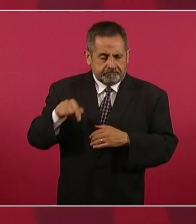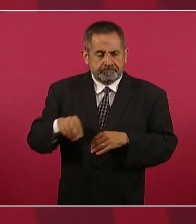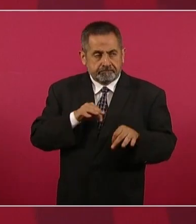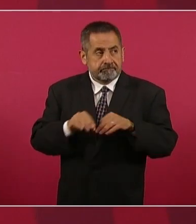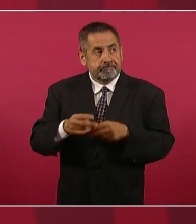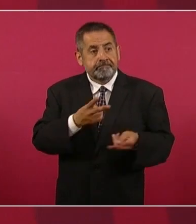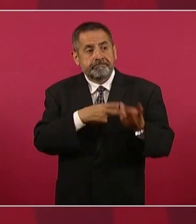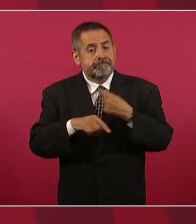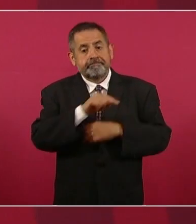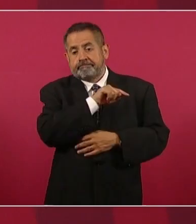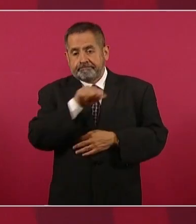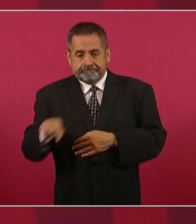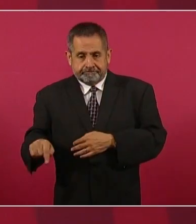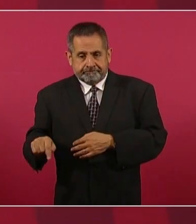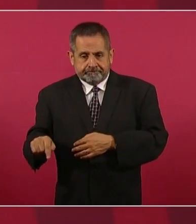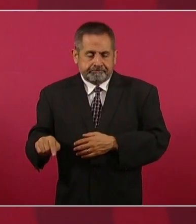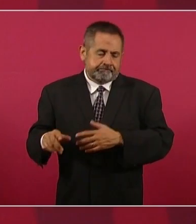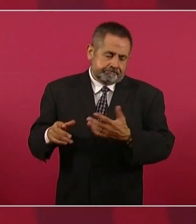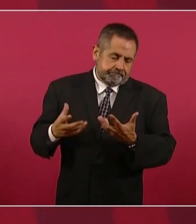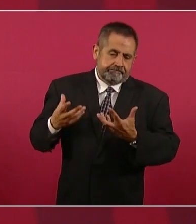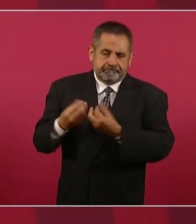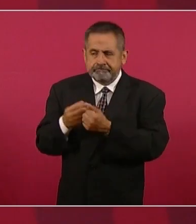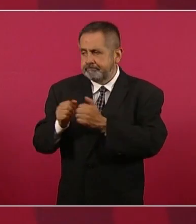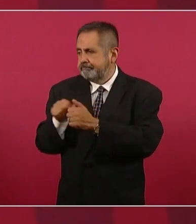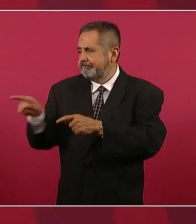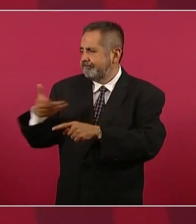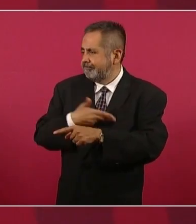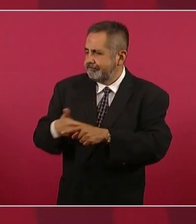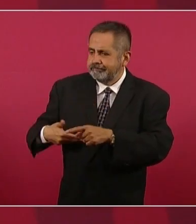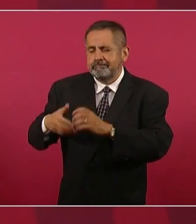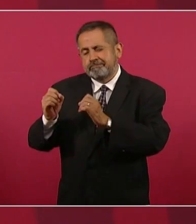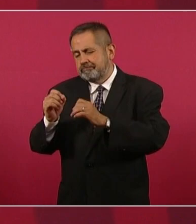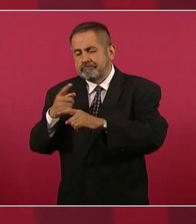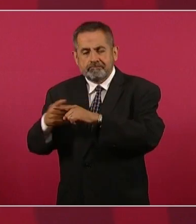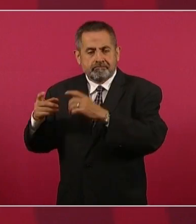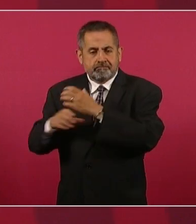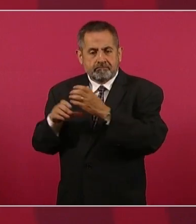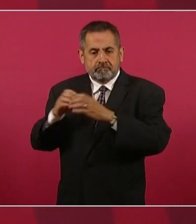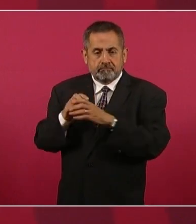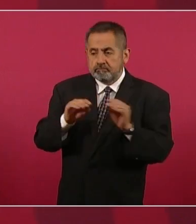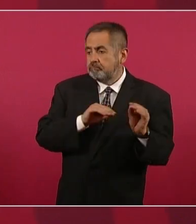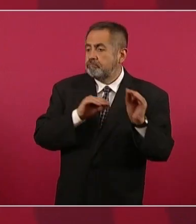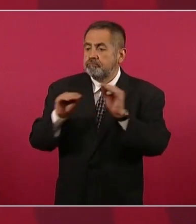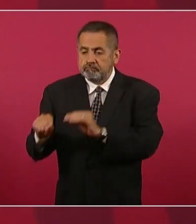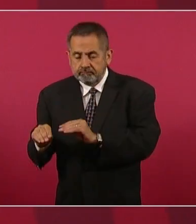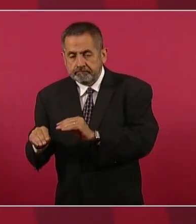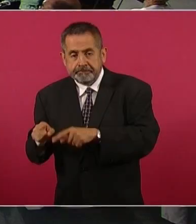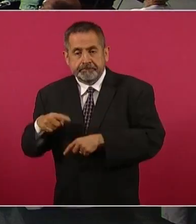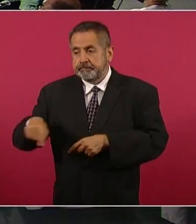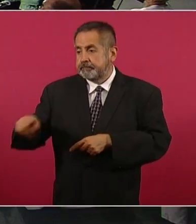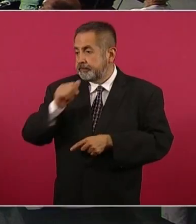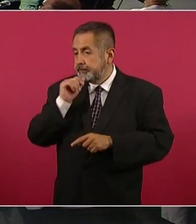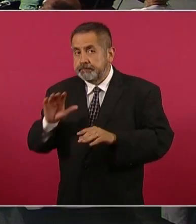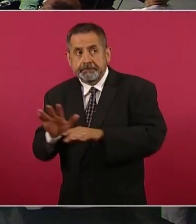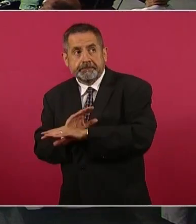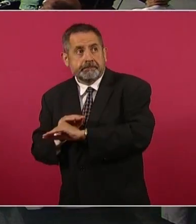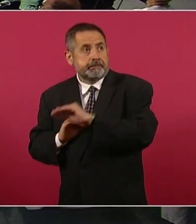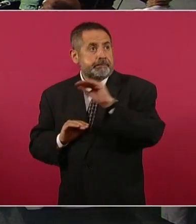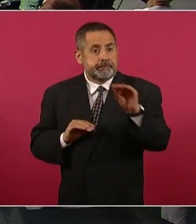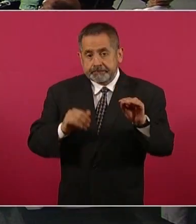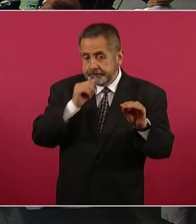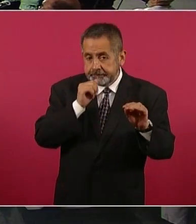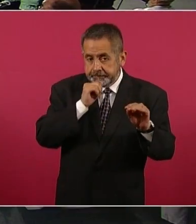oficinas en cuanto a la presidencia y a otras que se requieren todavía y no han estado en el contexto de